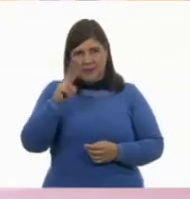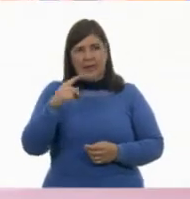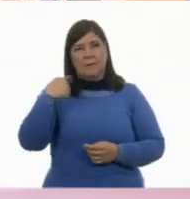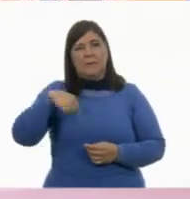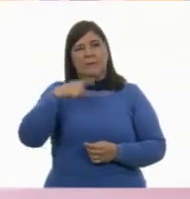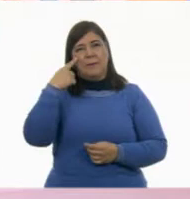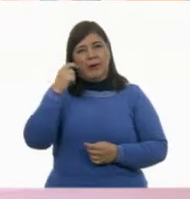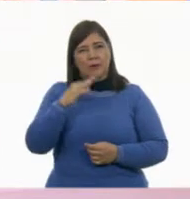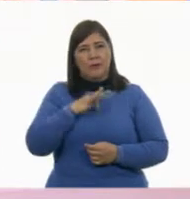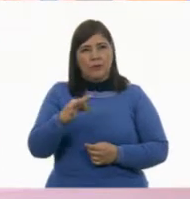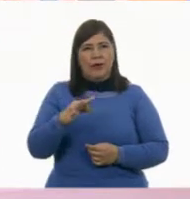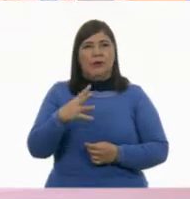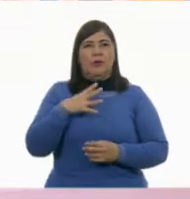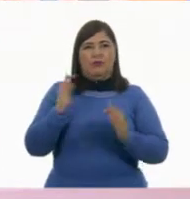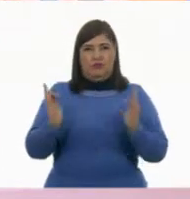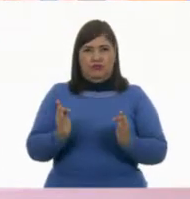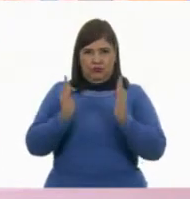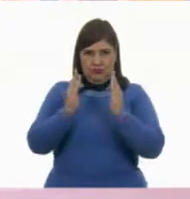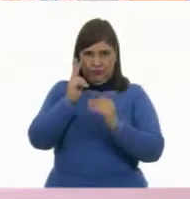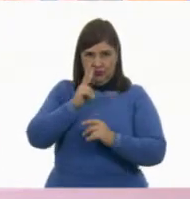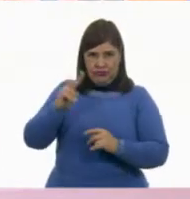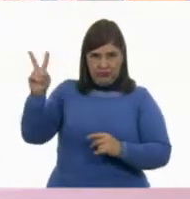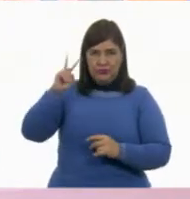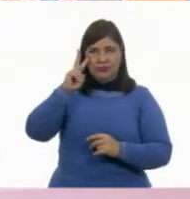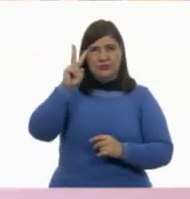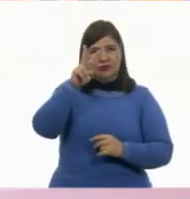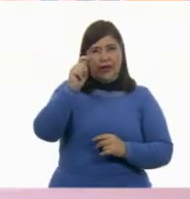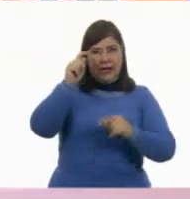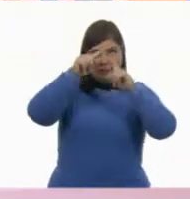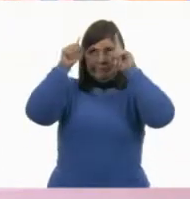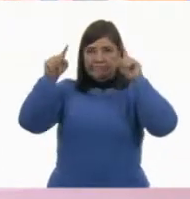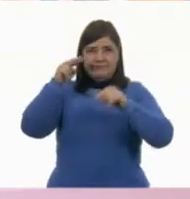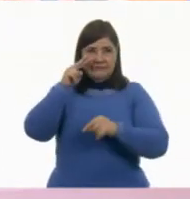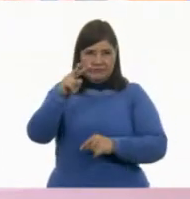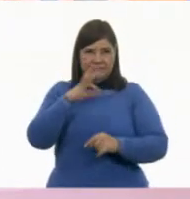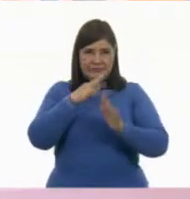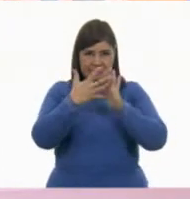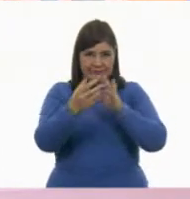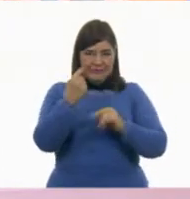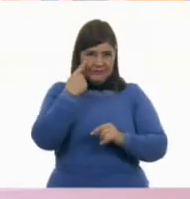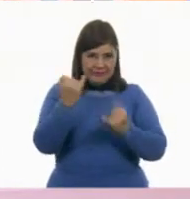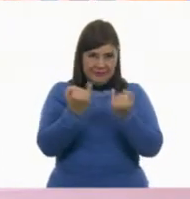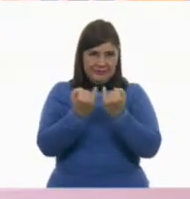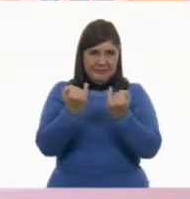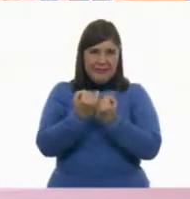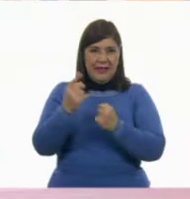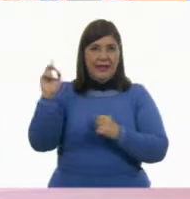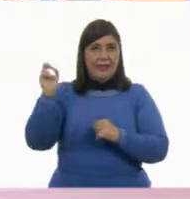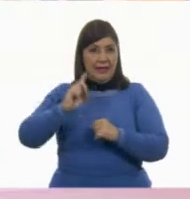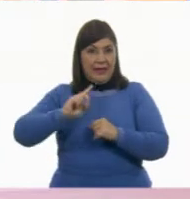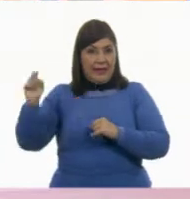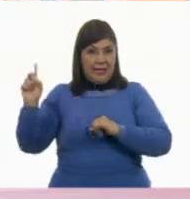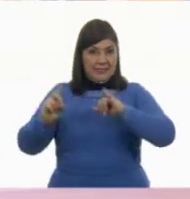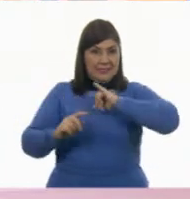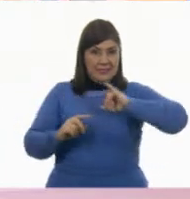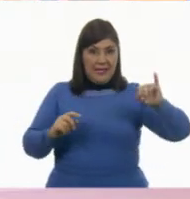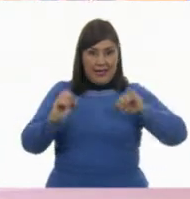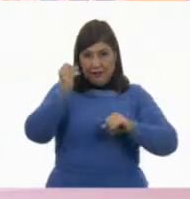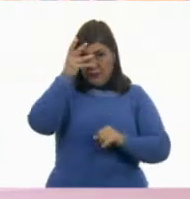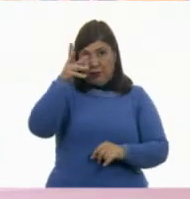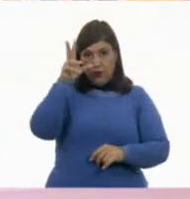continuo. Vamos a ponernos frente a frente para que podamos ver el pizarrón. Ok. Ok, recuerden, derecha, chicos, izquierda, ¿de acuerdo?